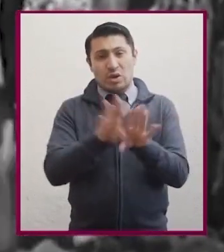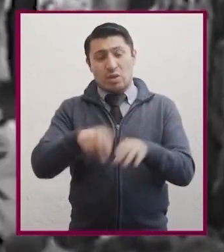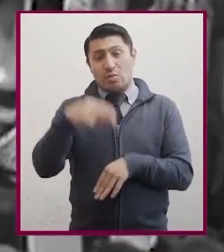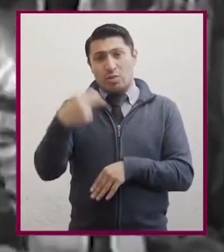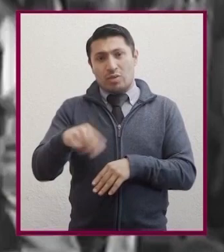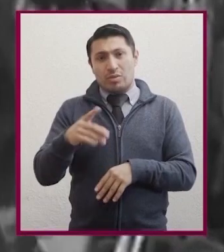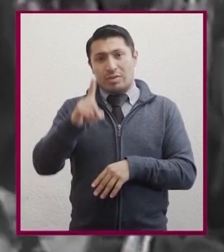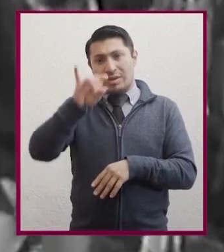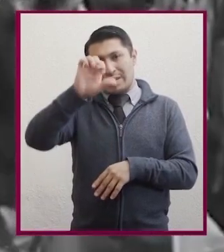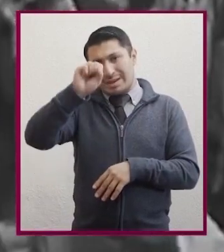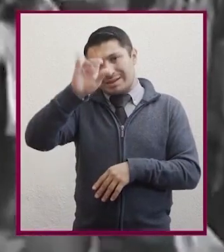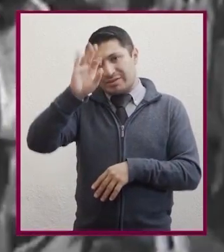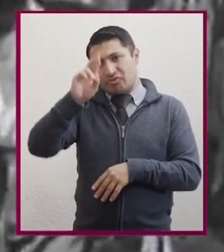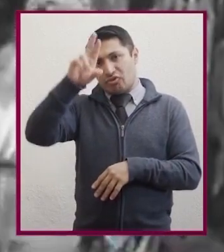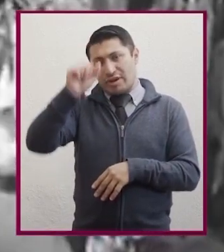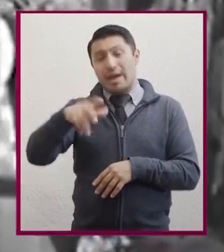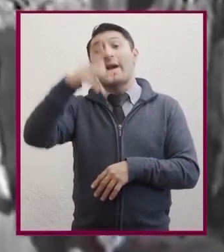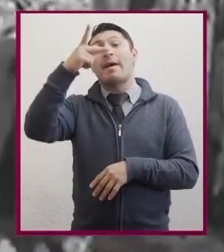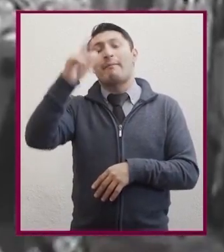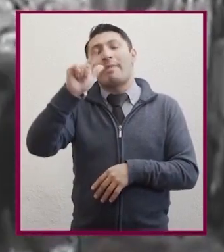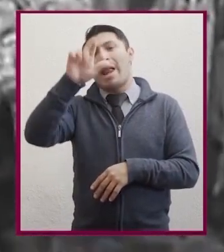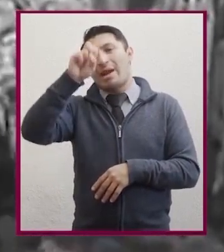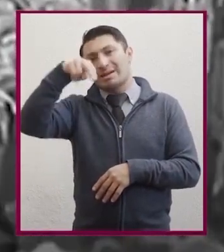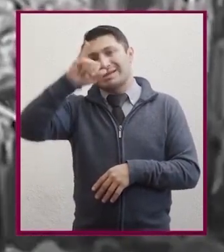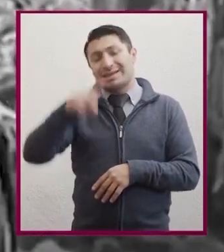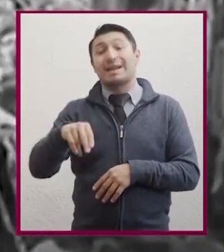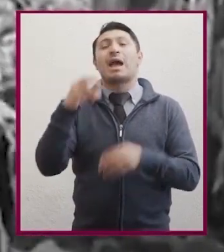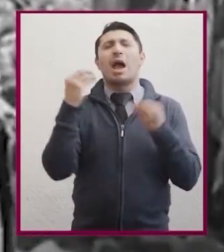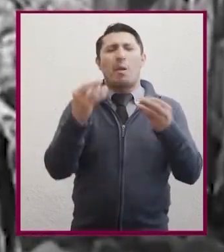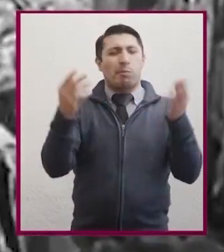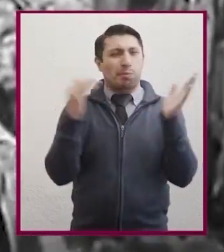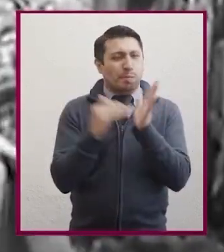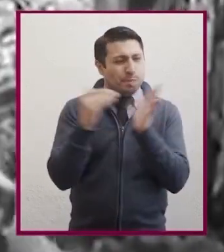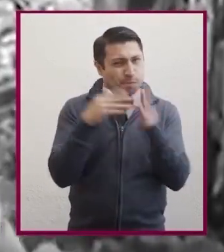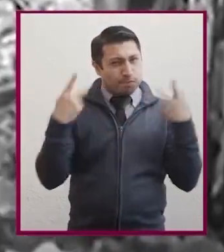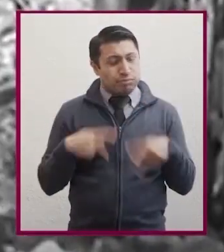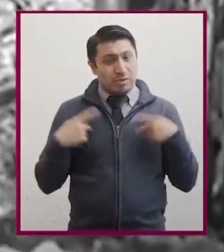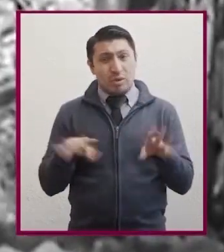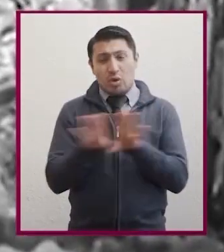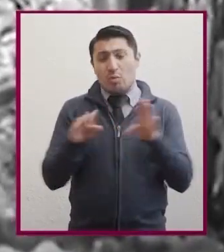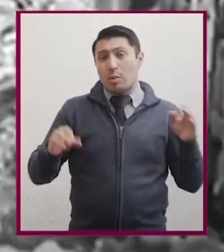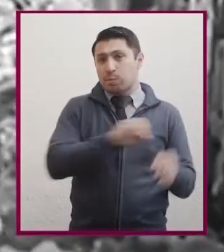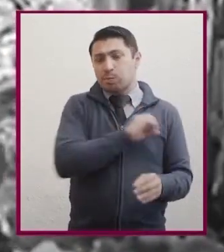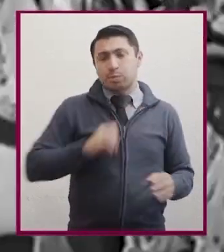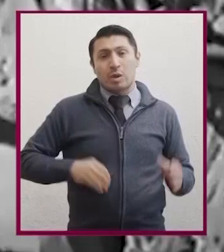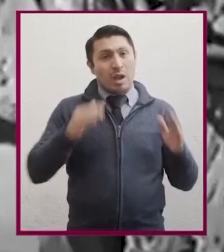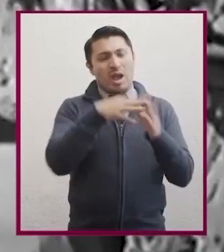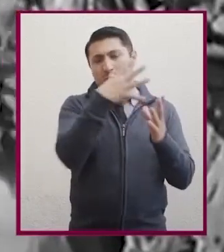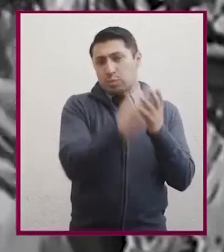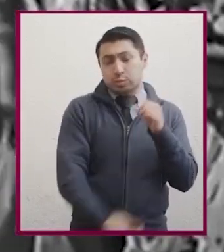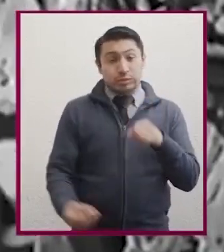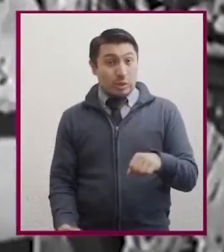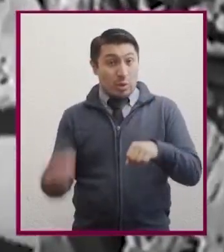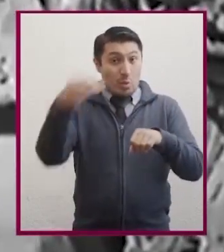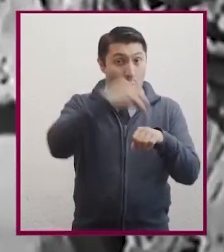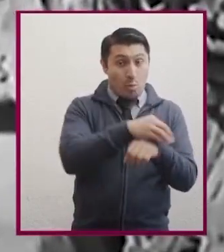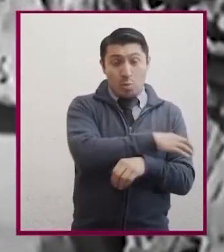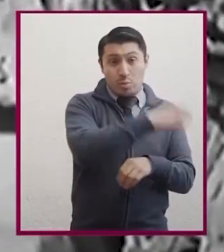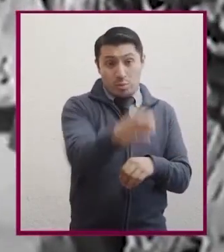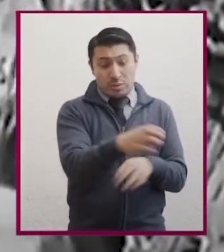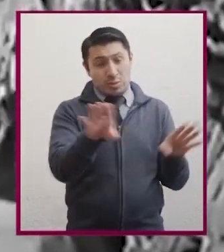la diáspora palestina, pues cientos de miles de palestinos fueron obligados a dejar sus hogares e instalarse en